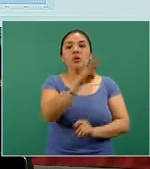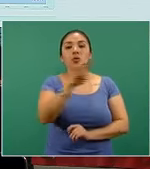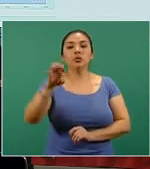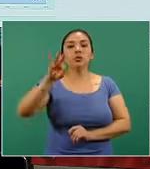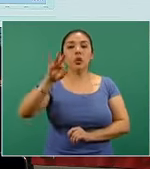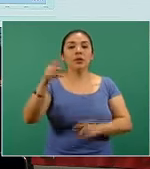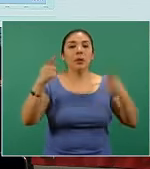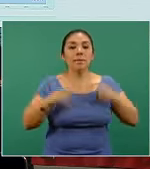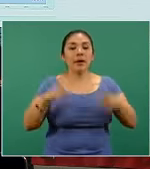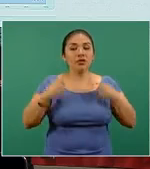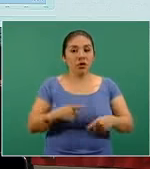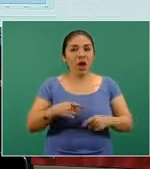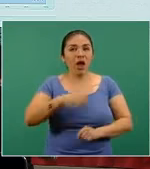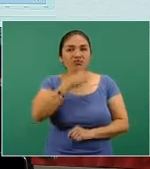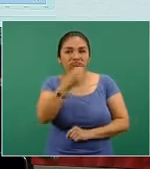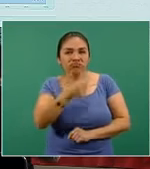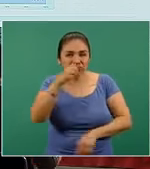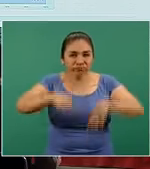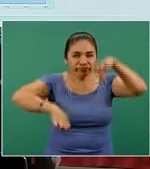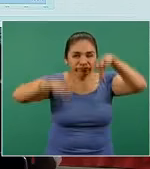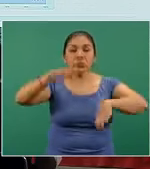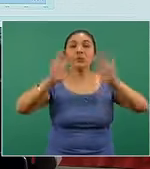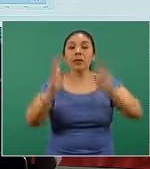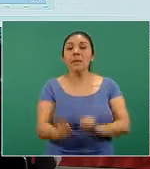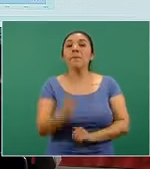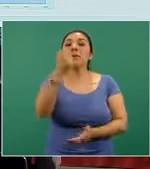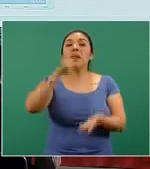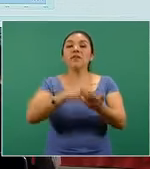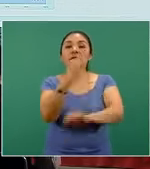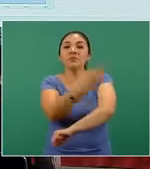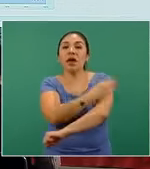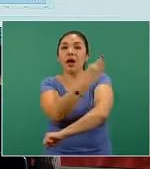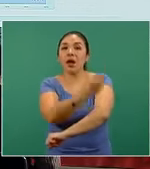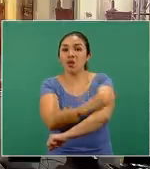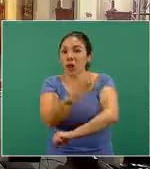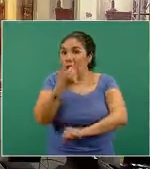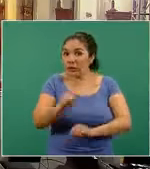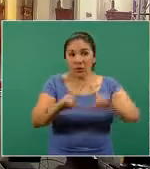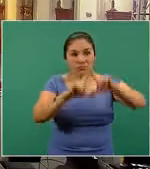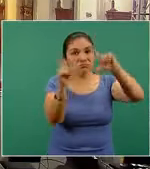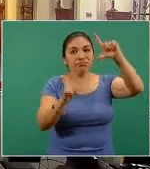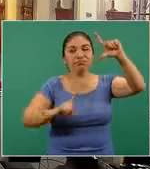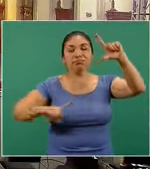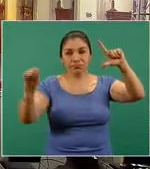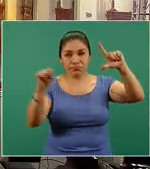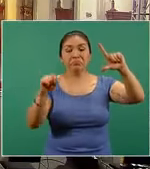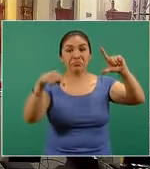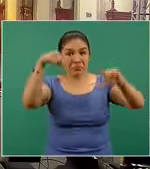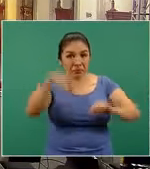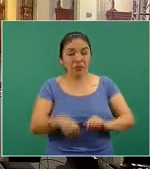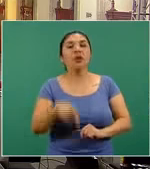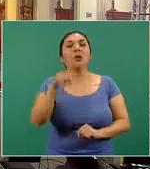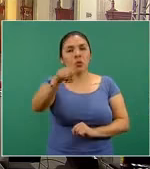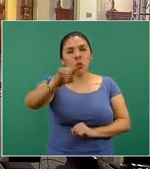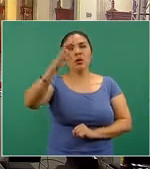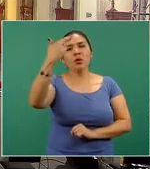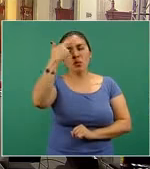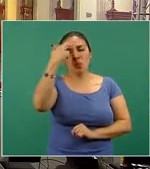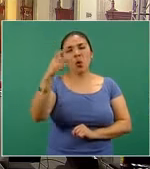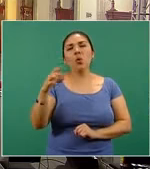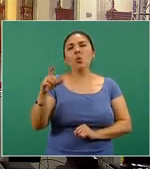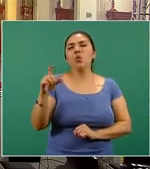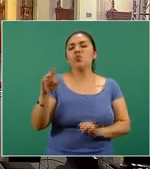1.295.940 personas adultas mayores que ya recibieron la primera dosis en todo el territorio nacional, recordando cómo